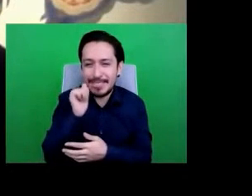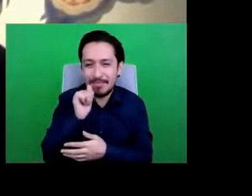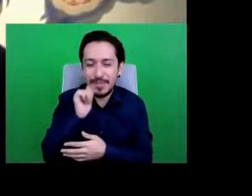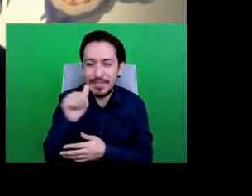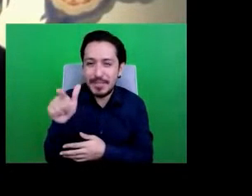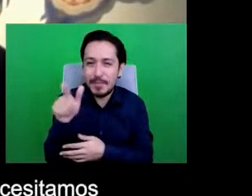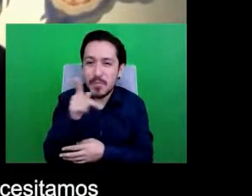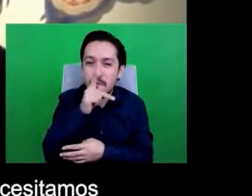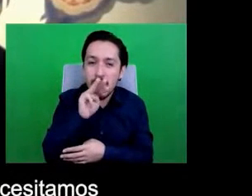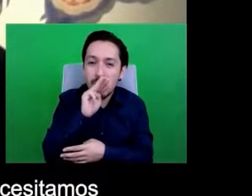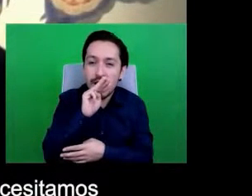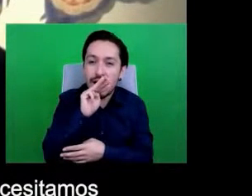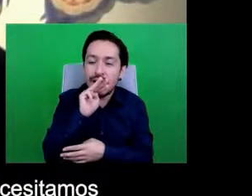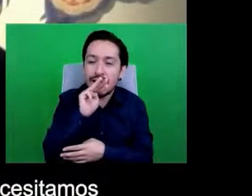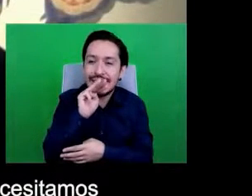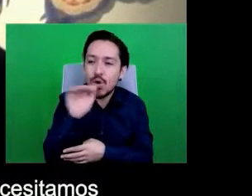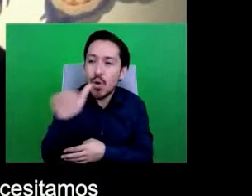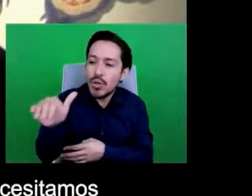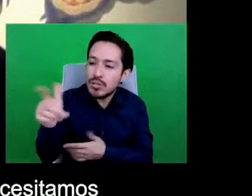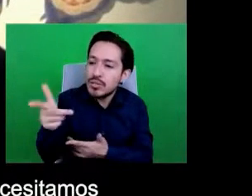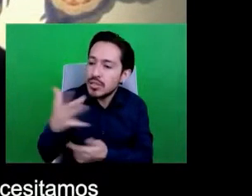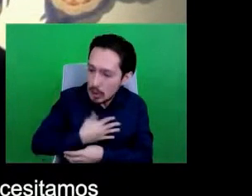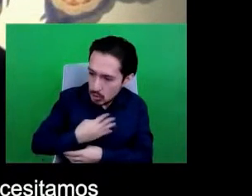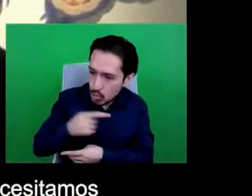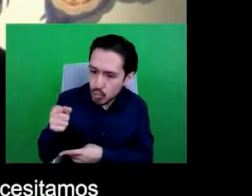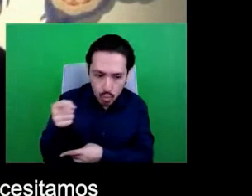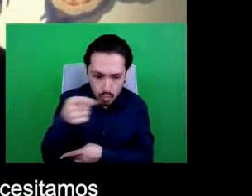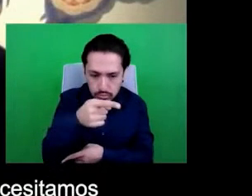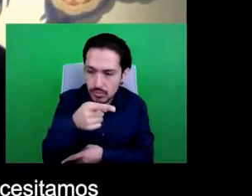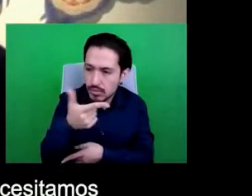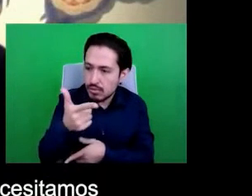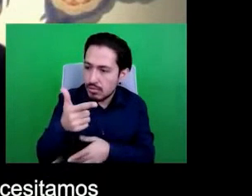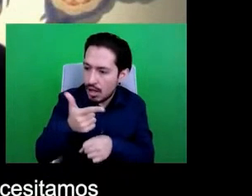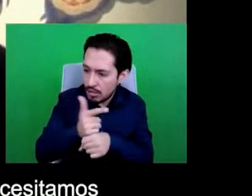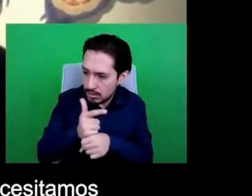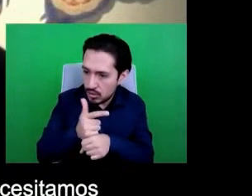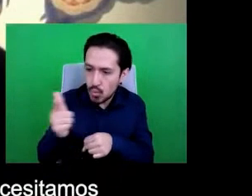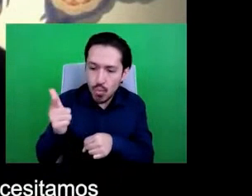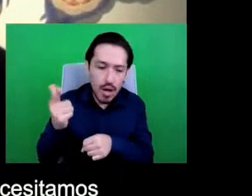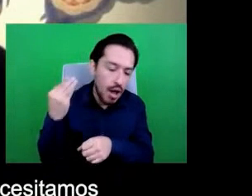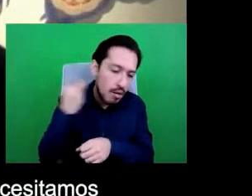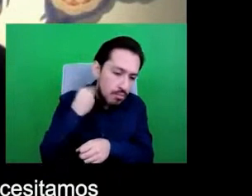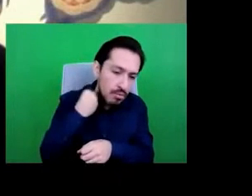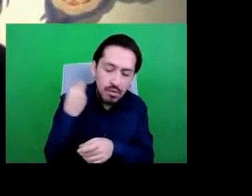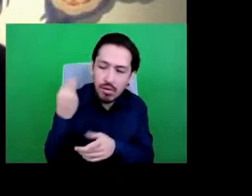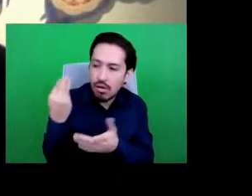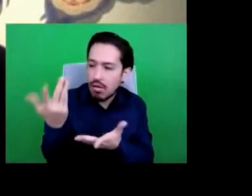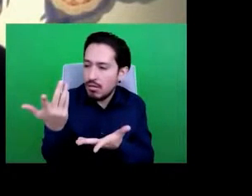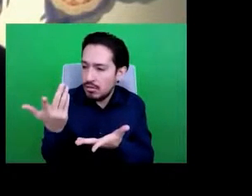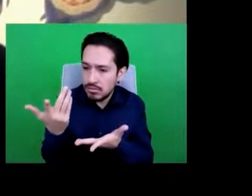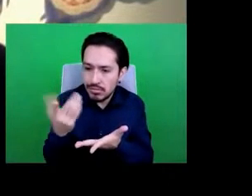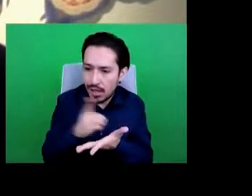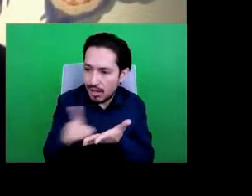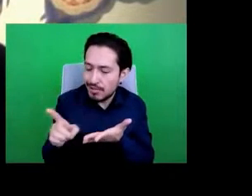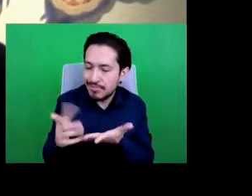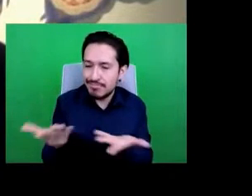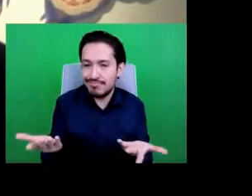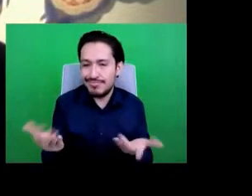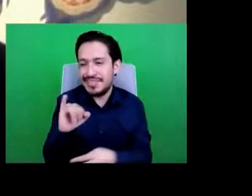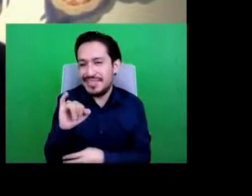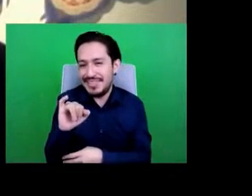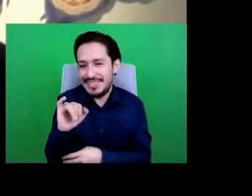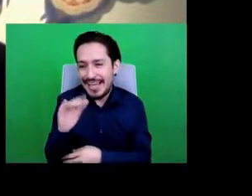como seguras, como pues abogados, contadores, etcétera. Y claro que necesitamos esas habilidades, pero en la forma en la que